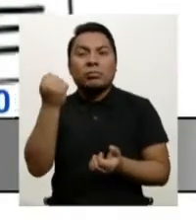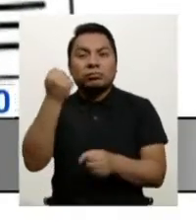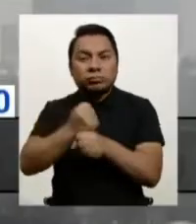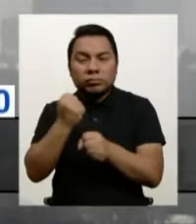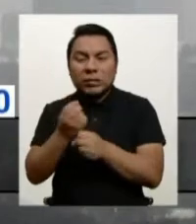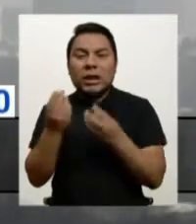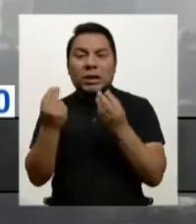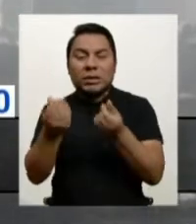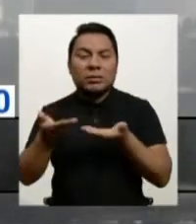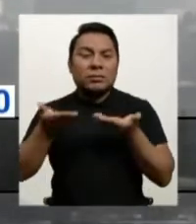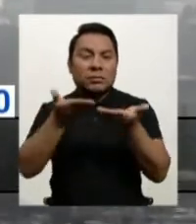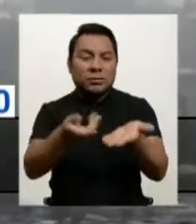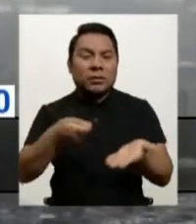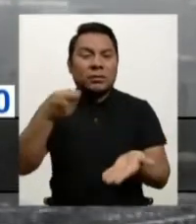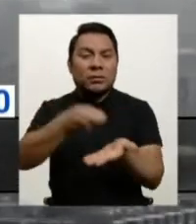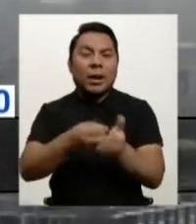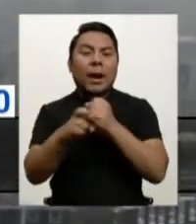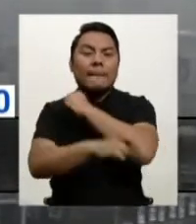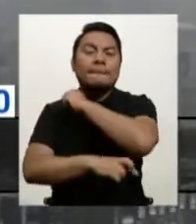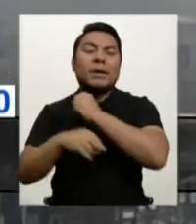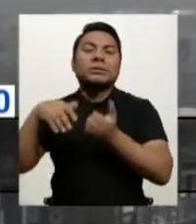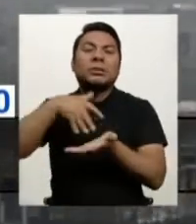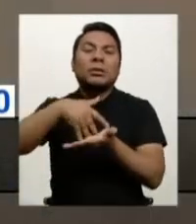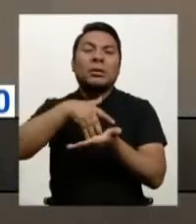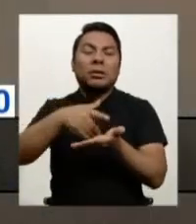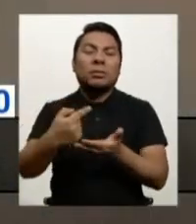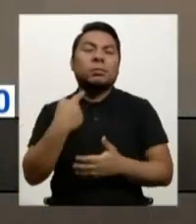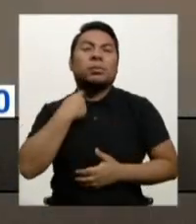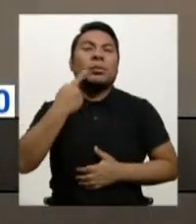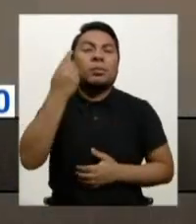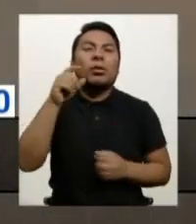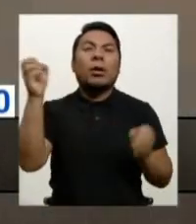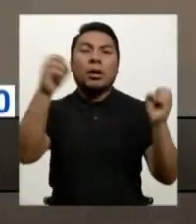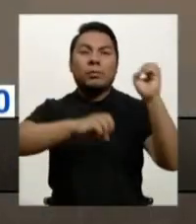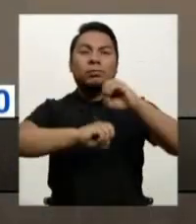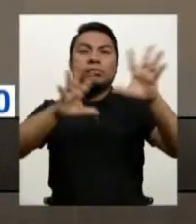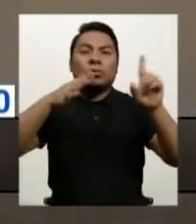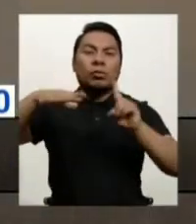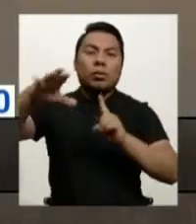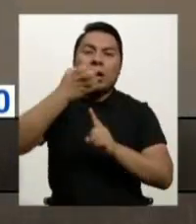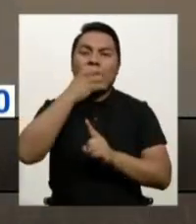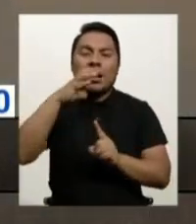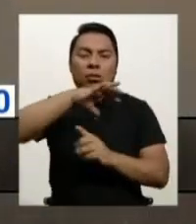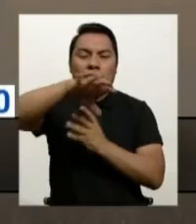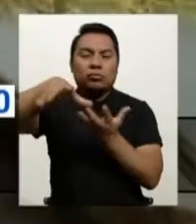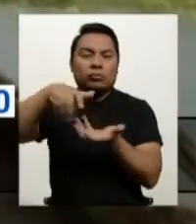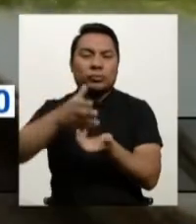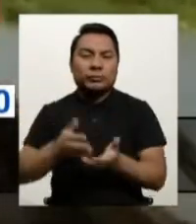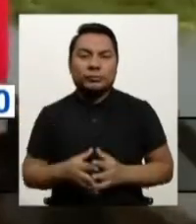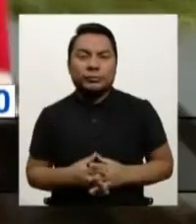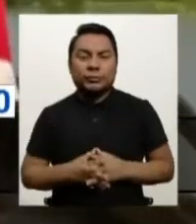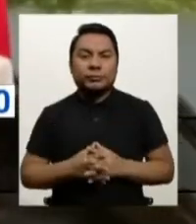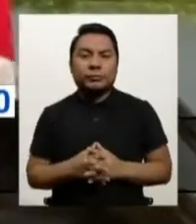como indemnizaciones a los países vulnerables que sufren las consecuencias del calentamiento global.